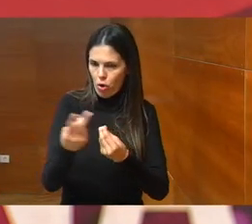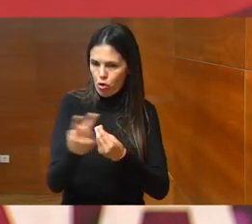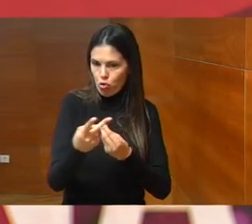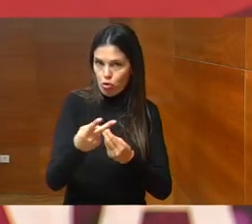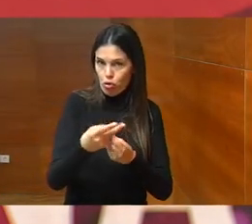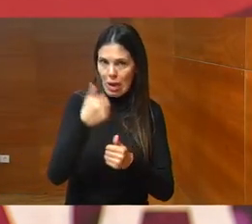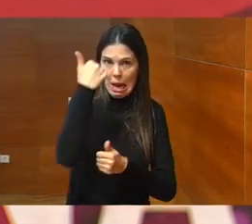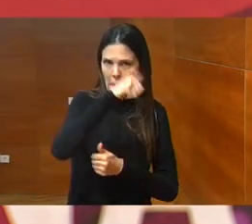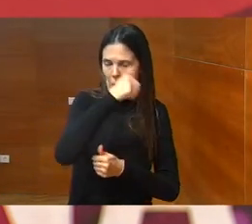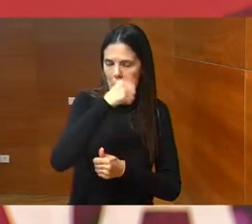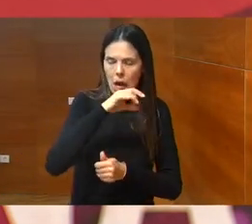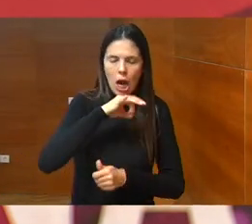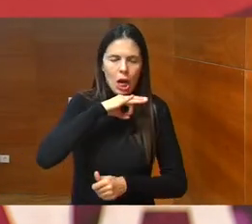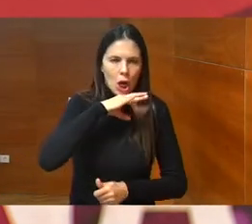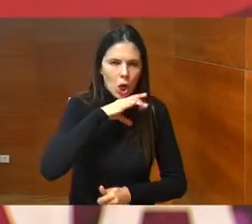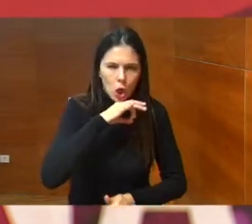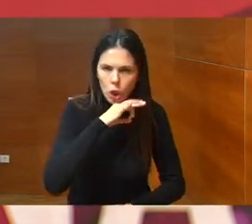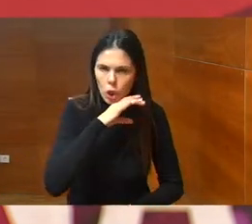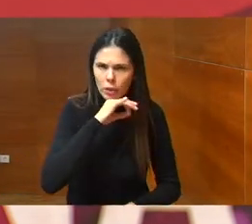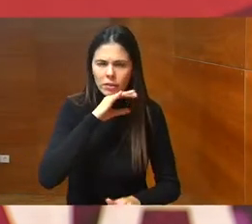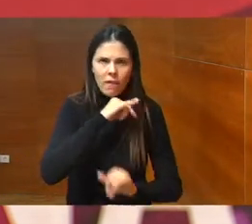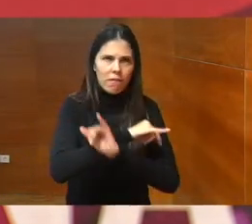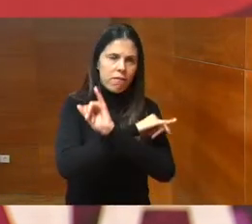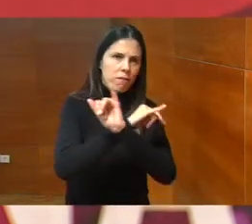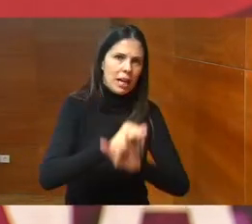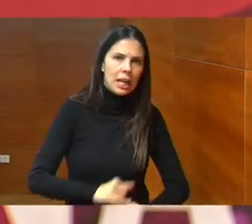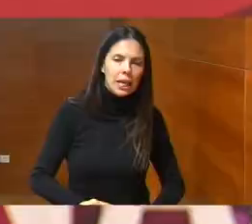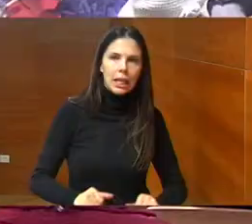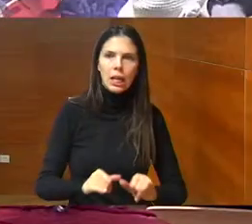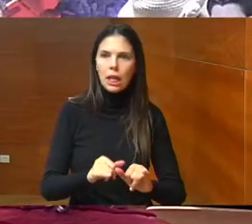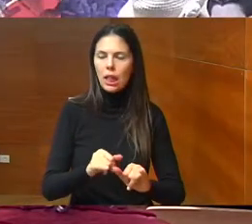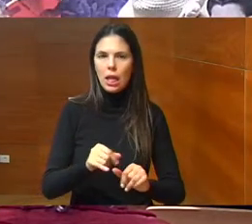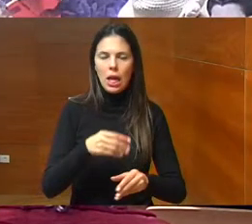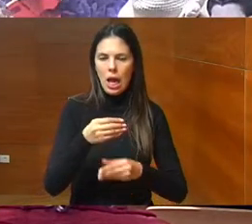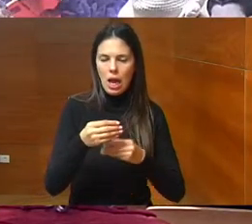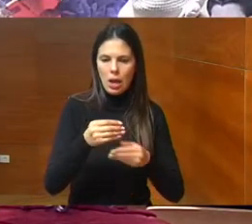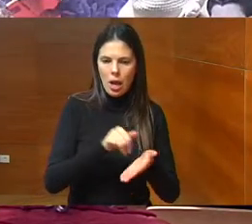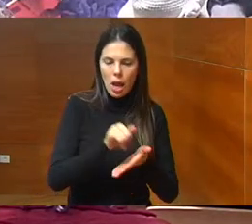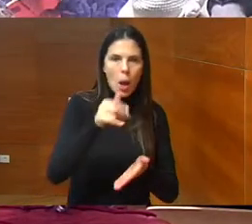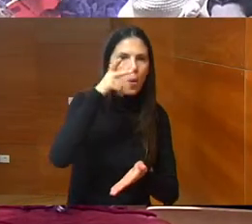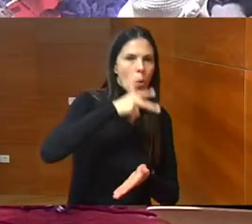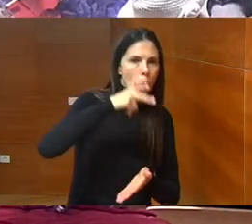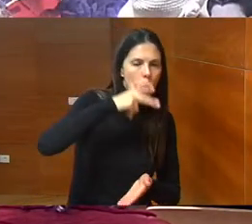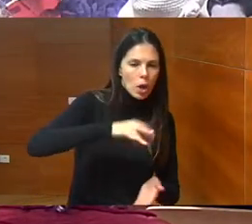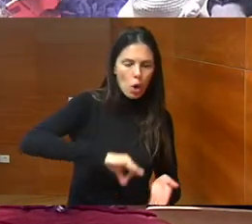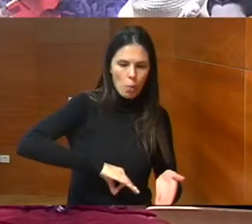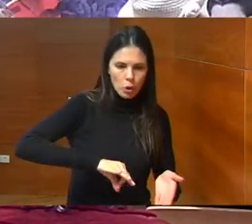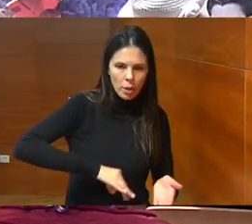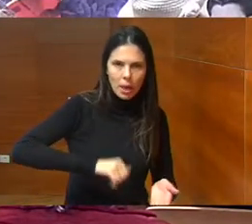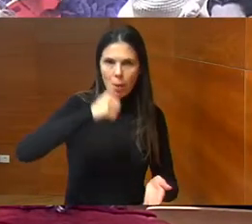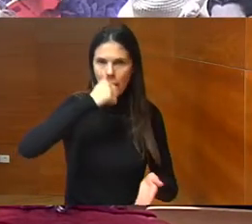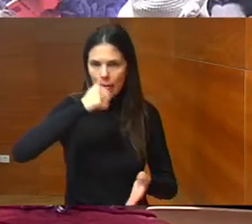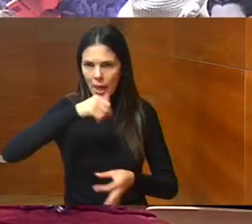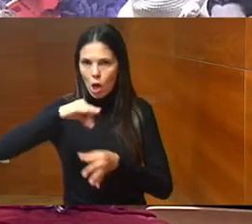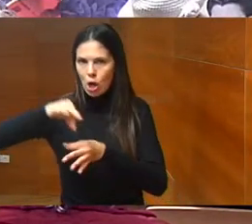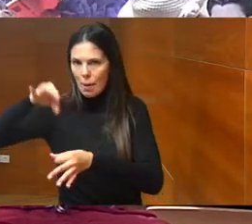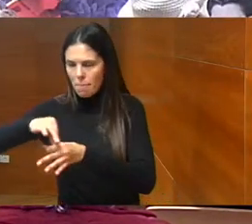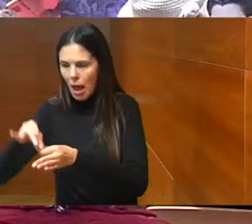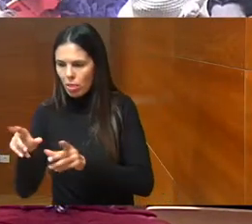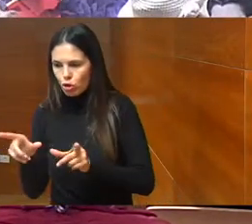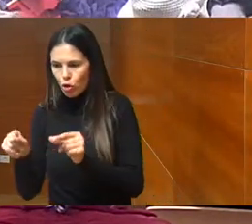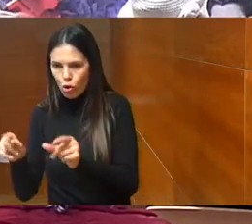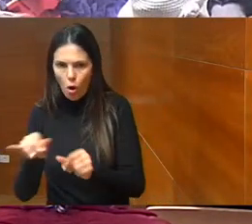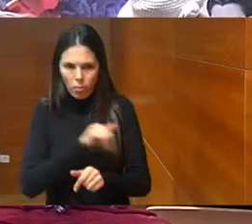como un heno con zapatos nuevos de fallo de una tirada vigo pontevedra Vila García campado de suegrove